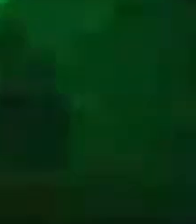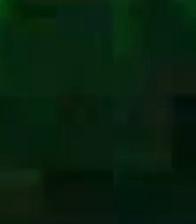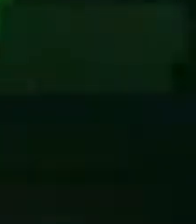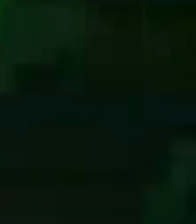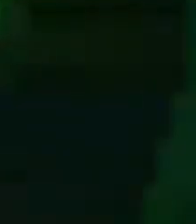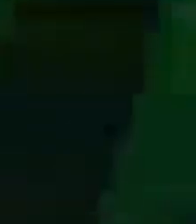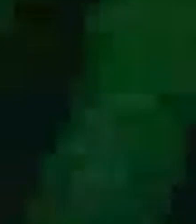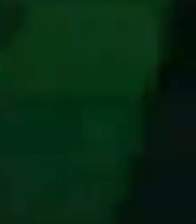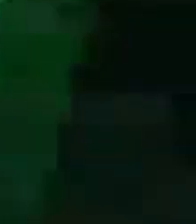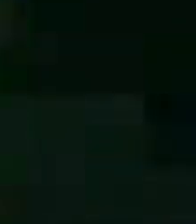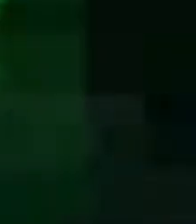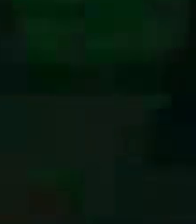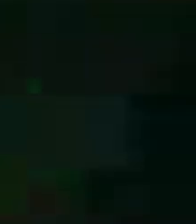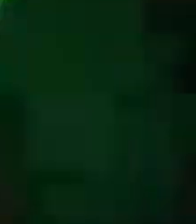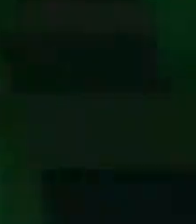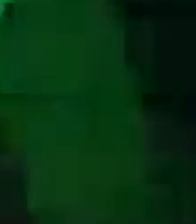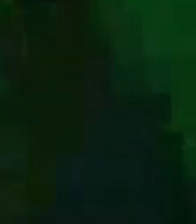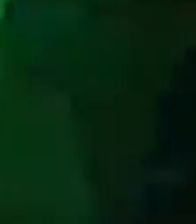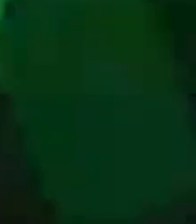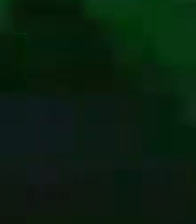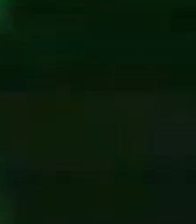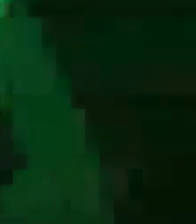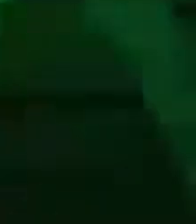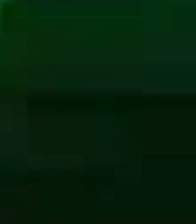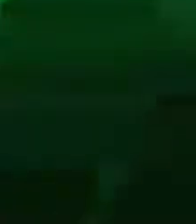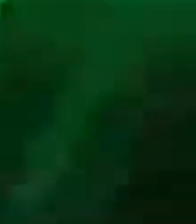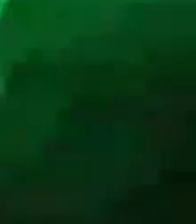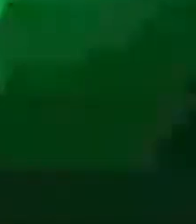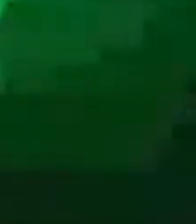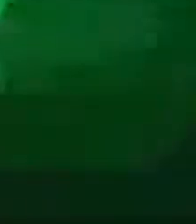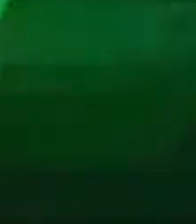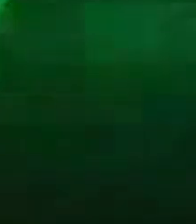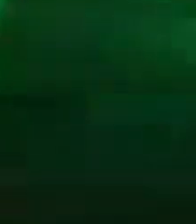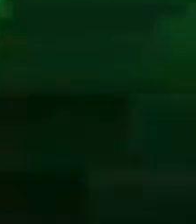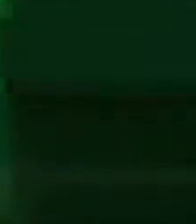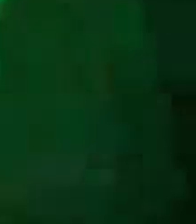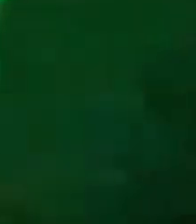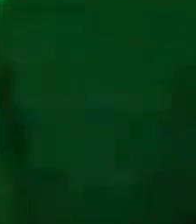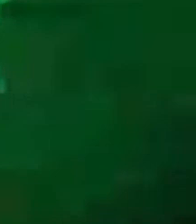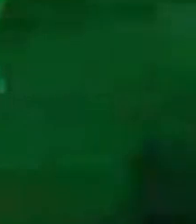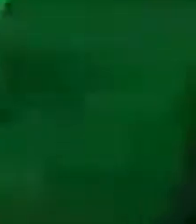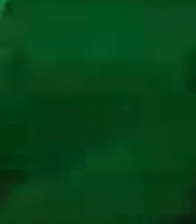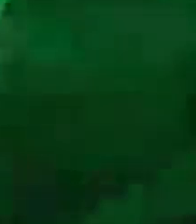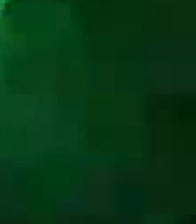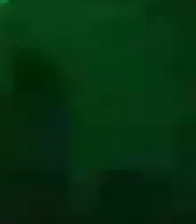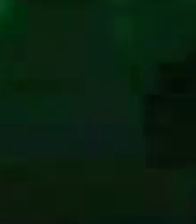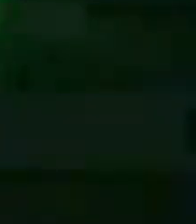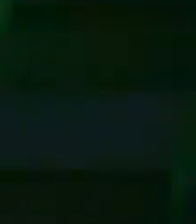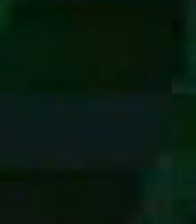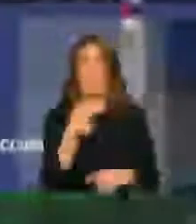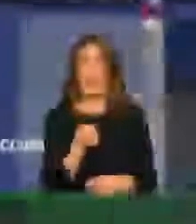Matías Viñas se refirió a la defensa del equipo celeste y al actual nivel.